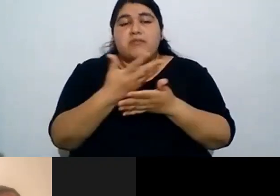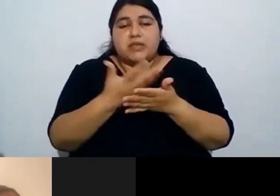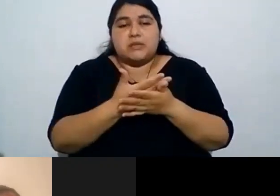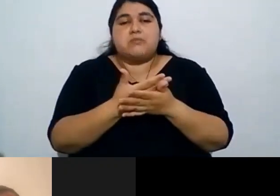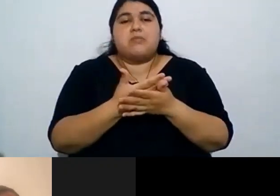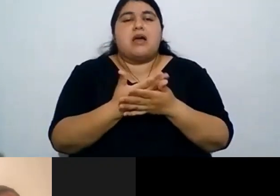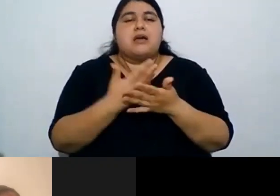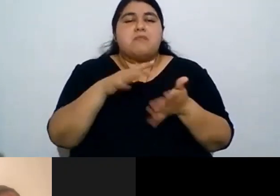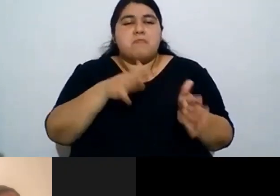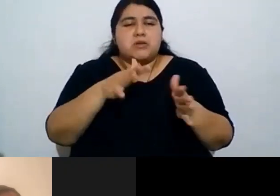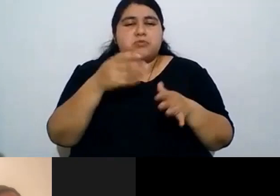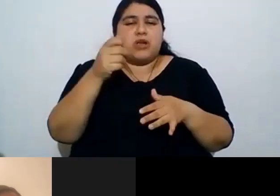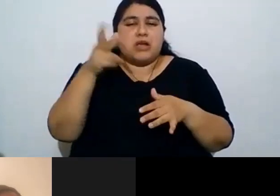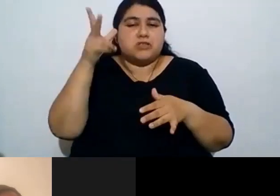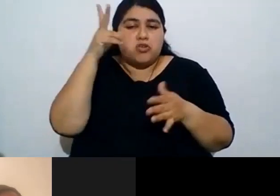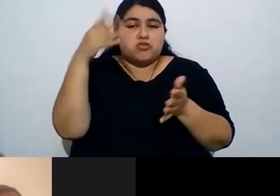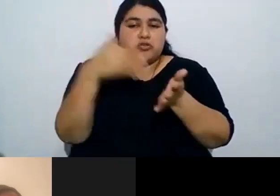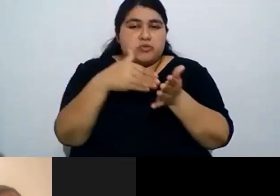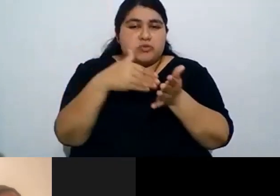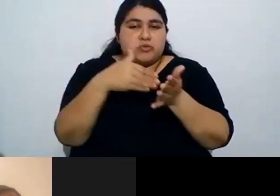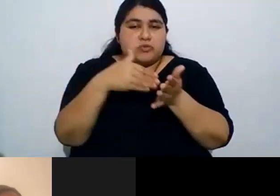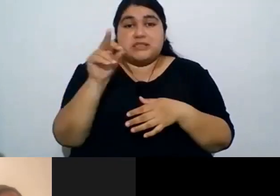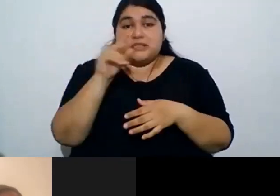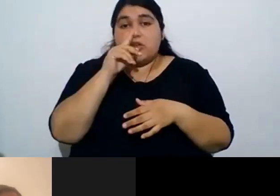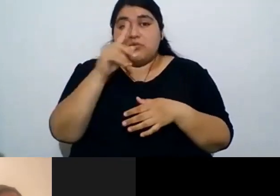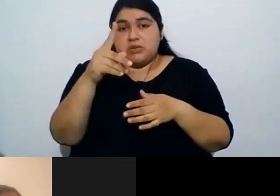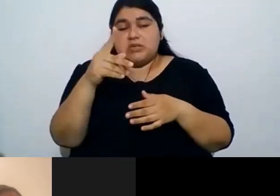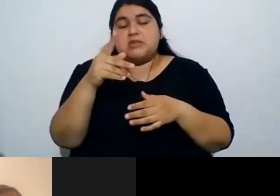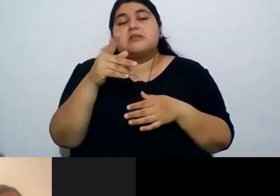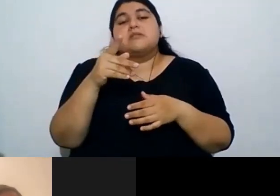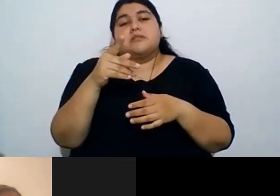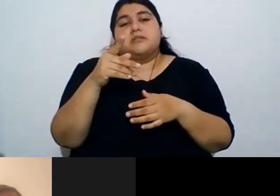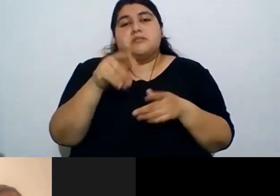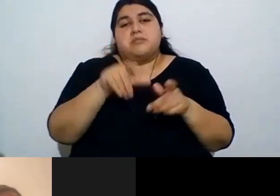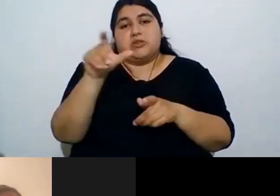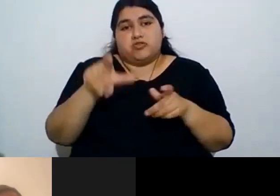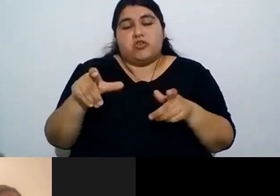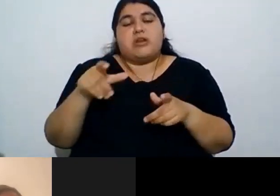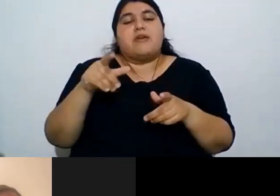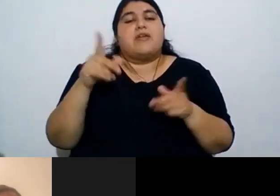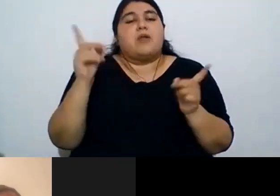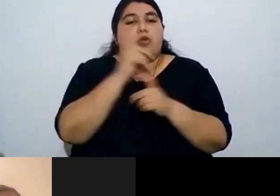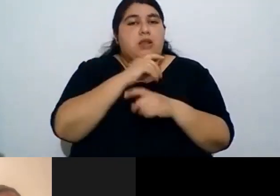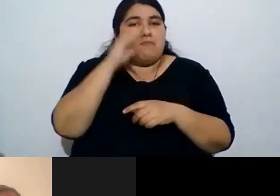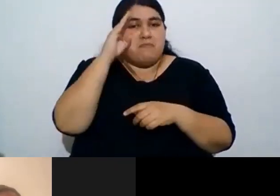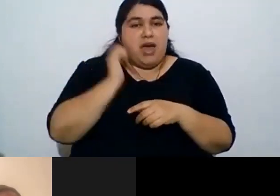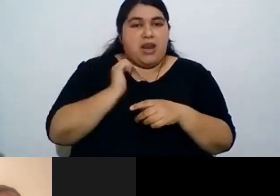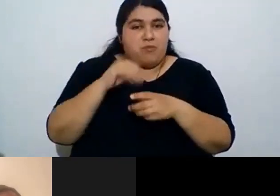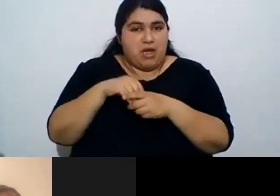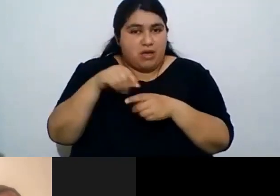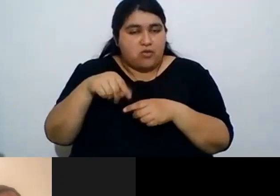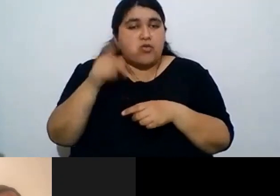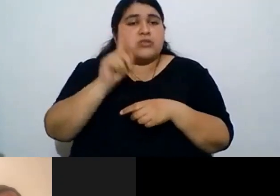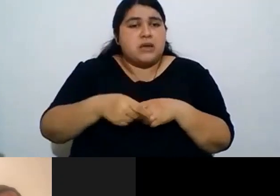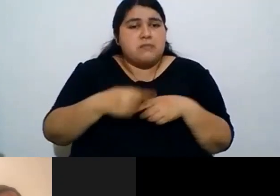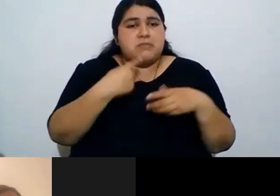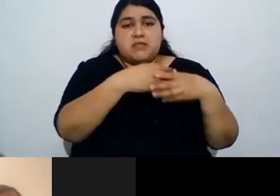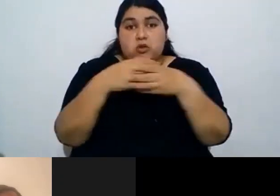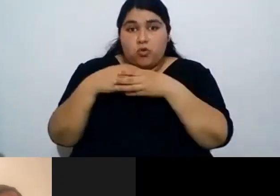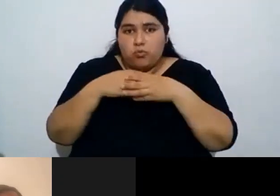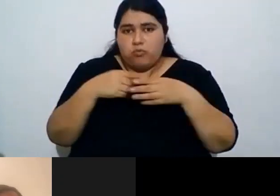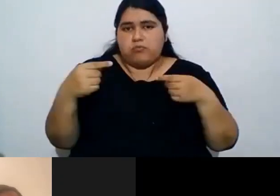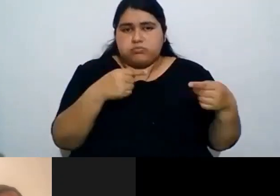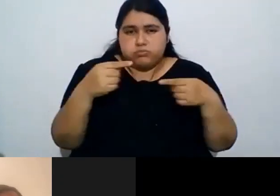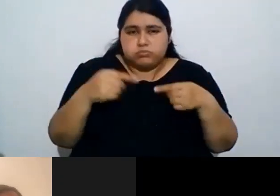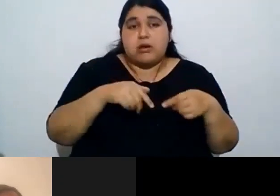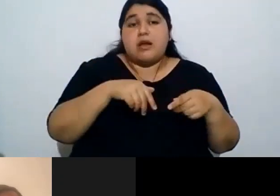de 8.300.000 personas víctimas del conflicto armado en Colombia y claramente un gran porcentaje allí son